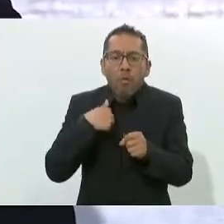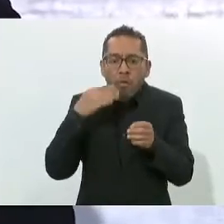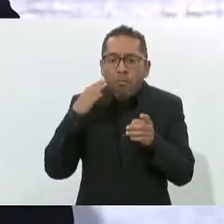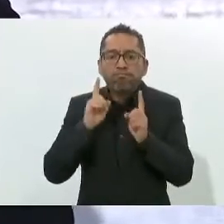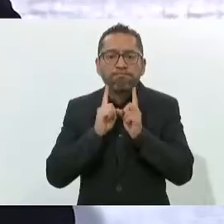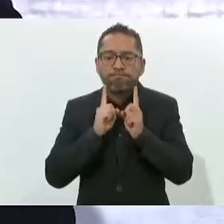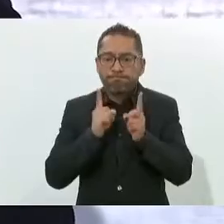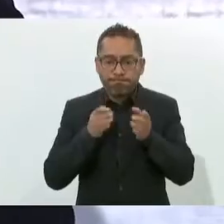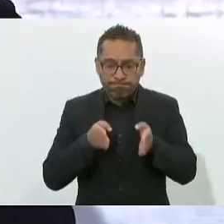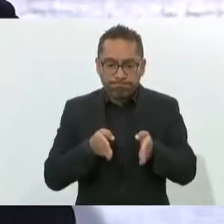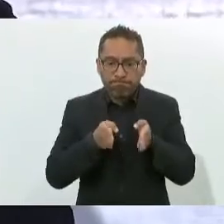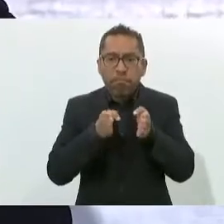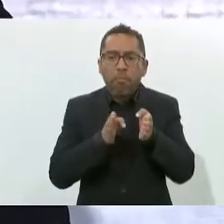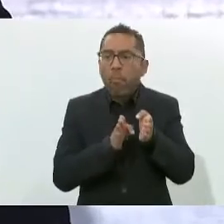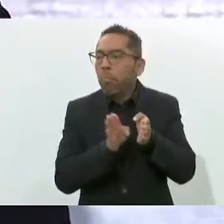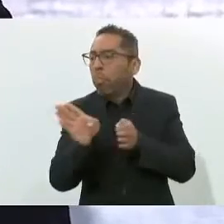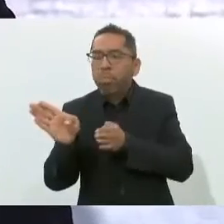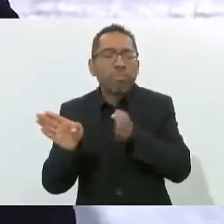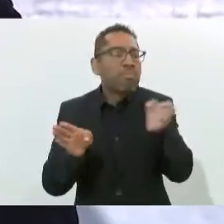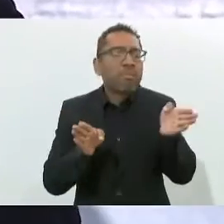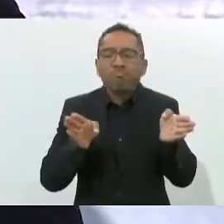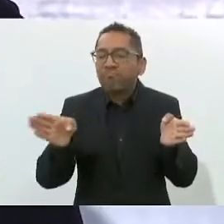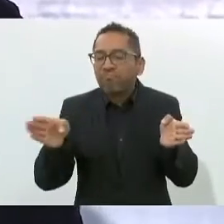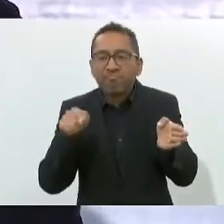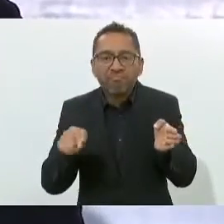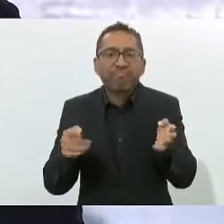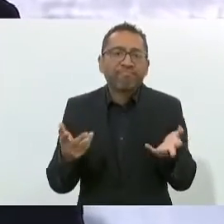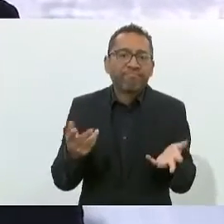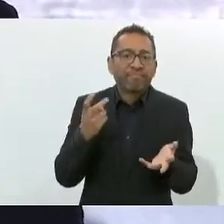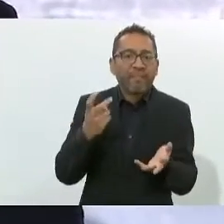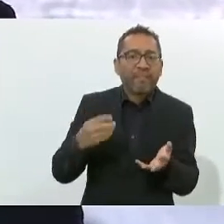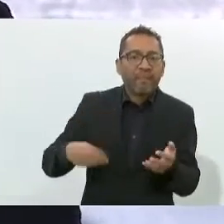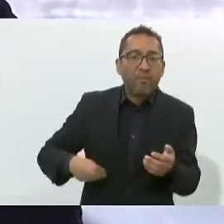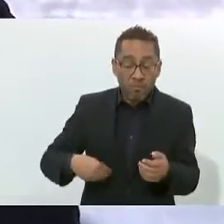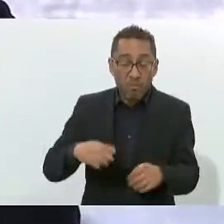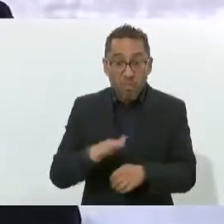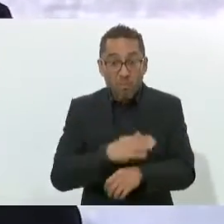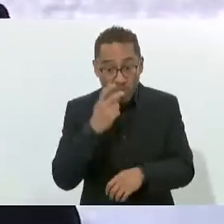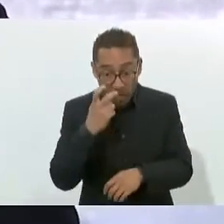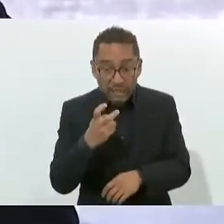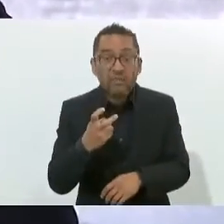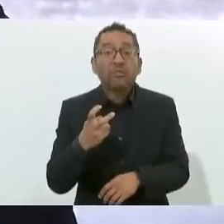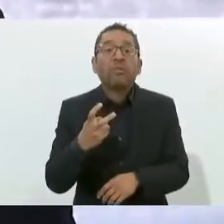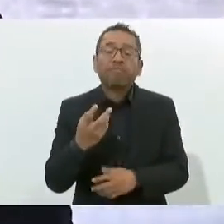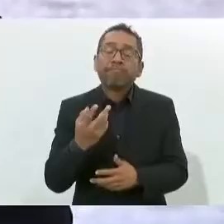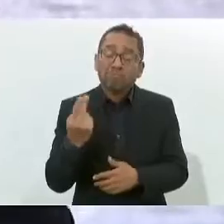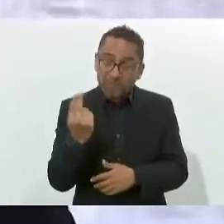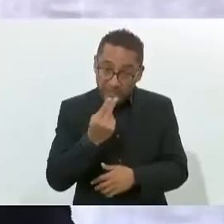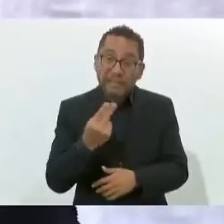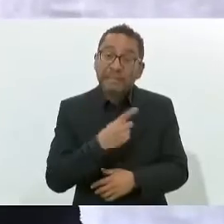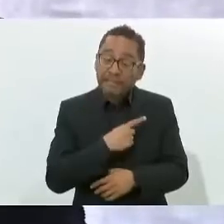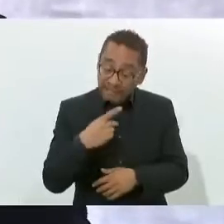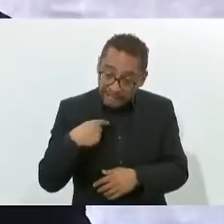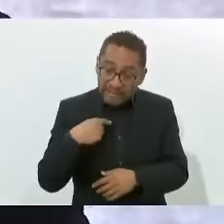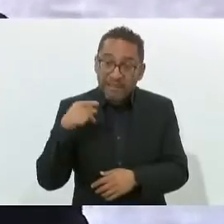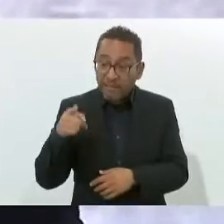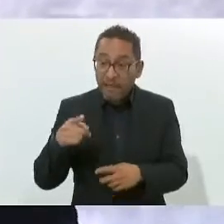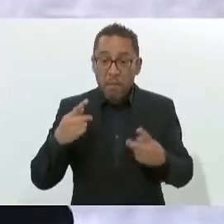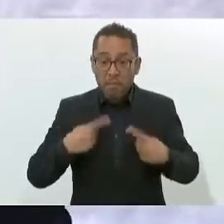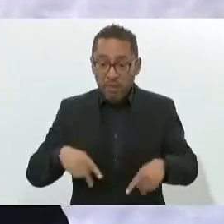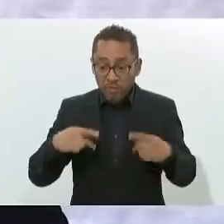antisociales. Por eso debemos de seguir apoyando a la gente